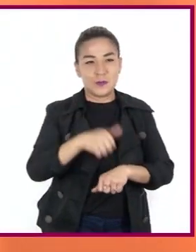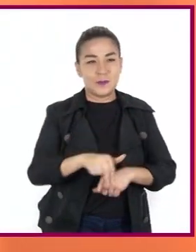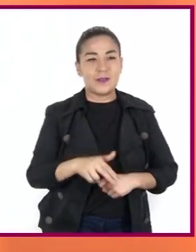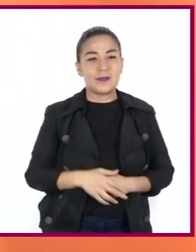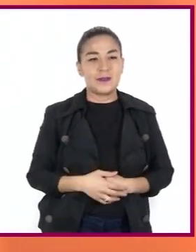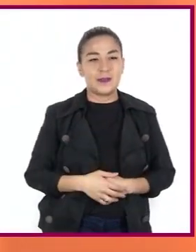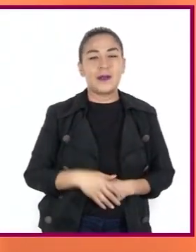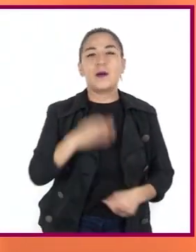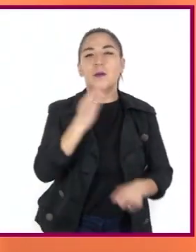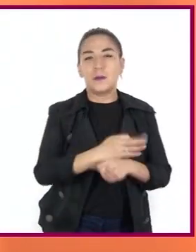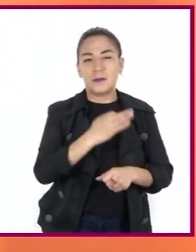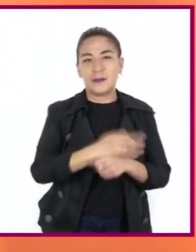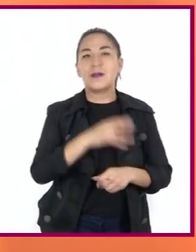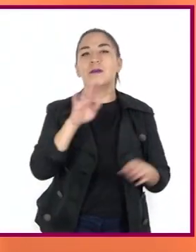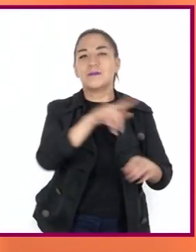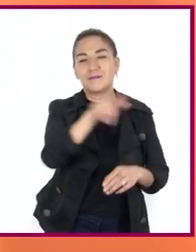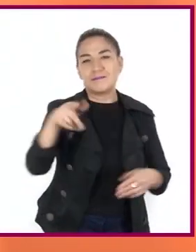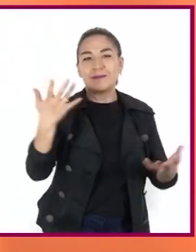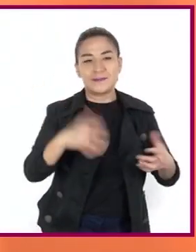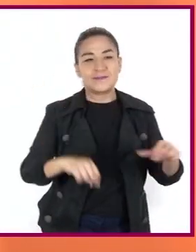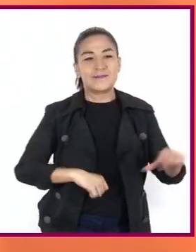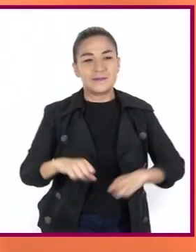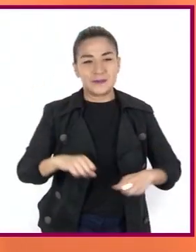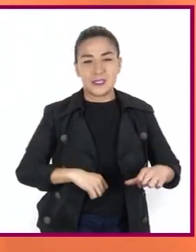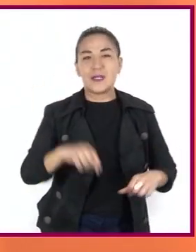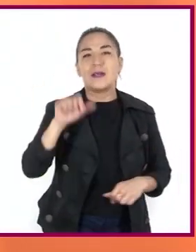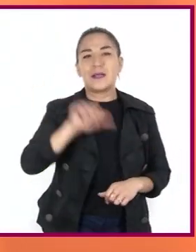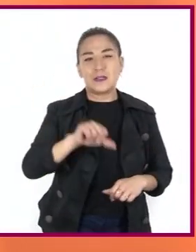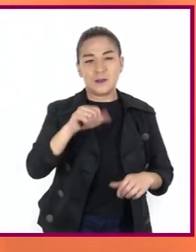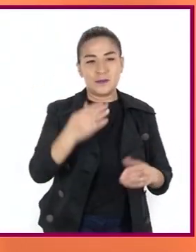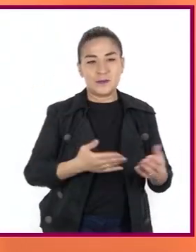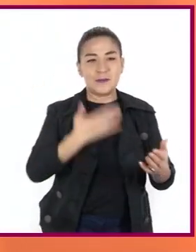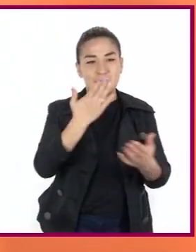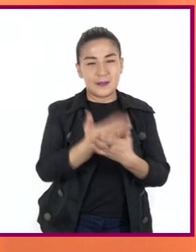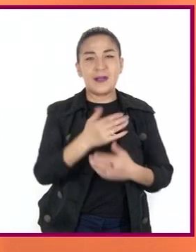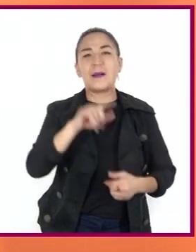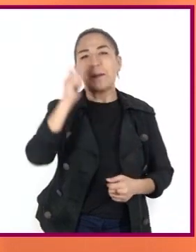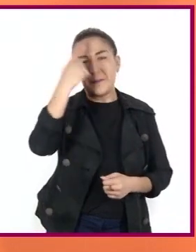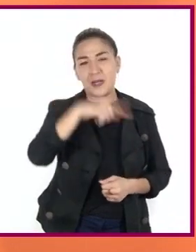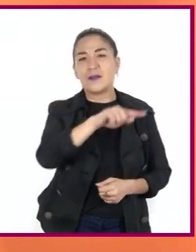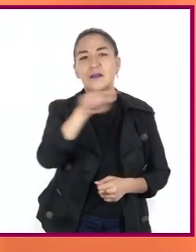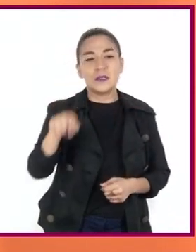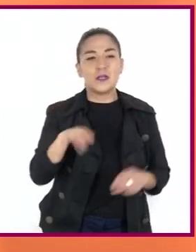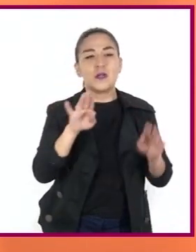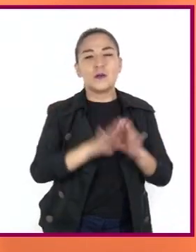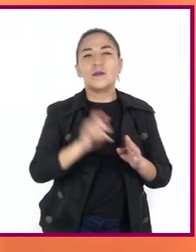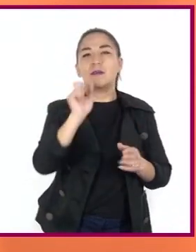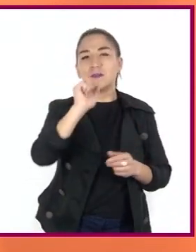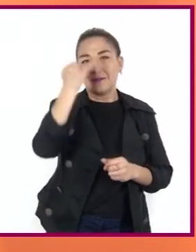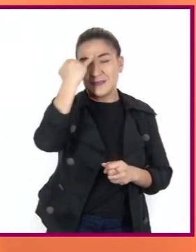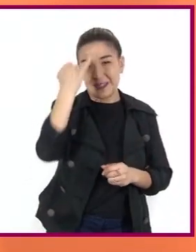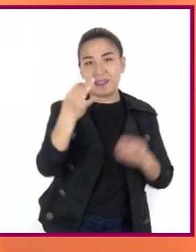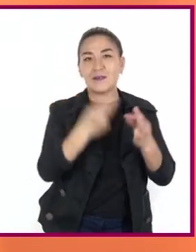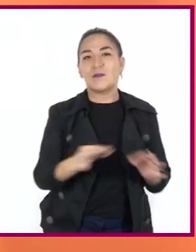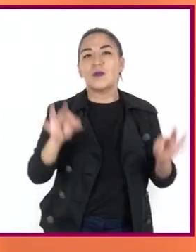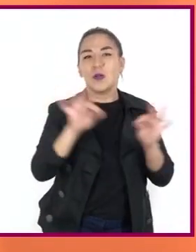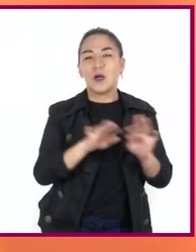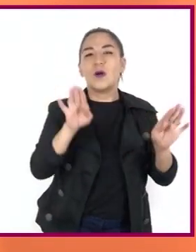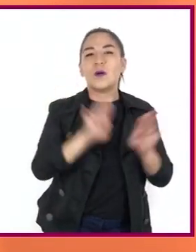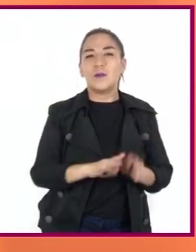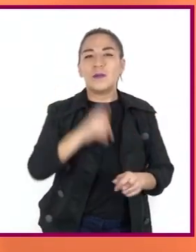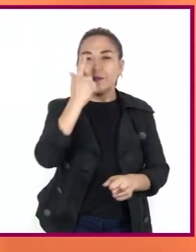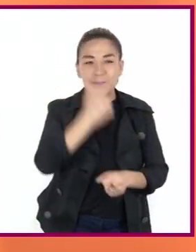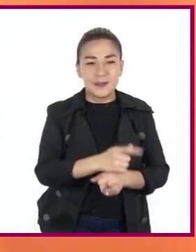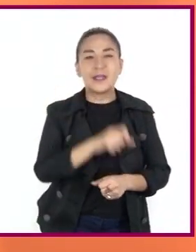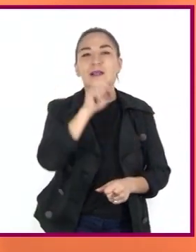Les invitamos a que participen en las actividades que se proponen. Para ello se recomienda que lleven un registro de las ideas principales que identifiquen, así